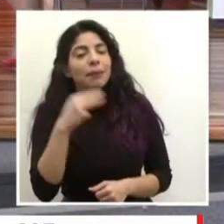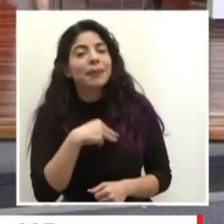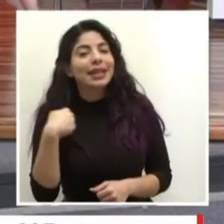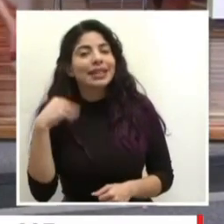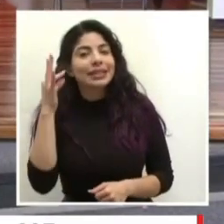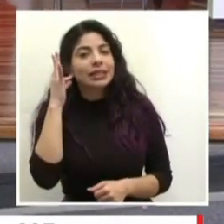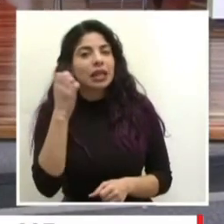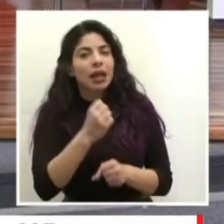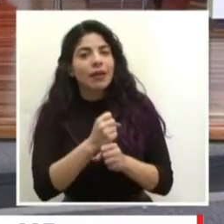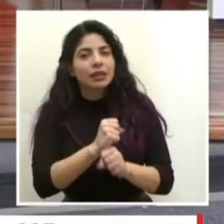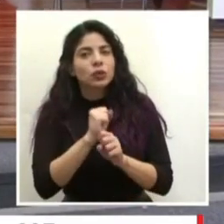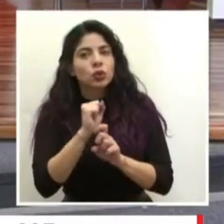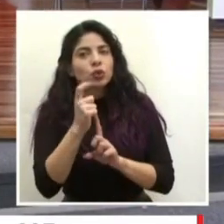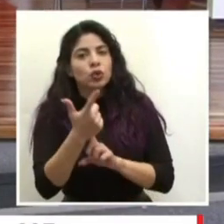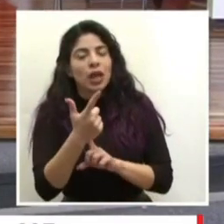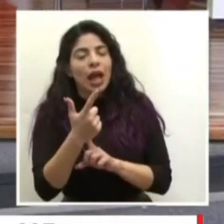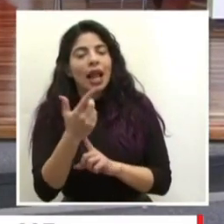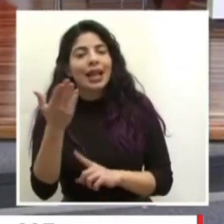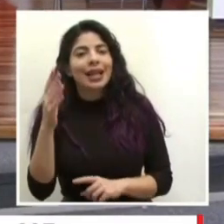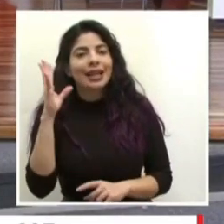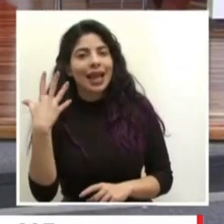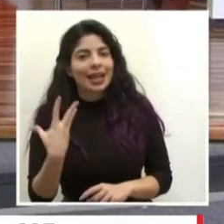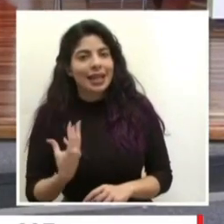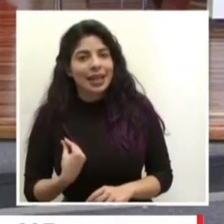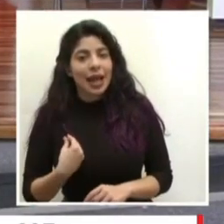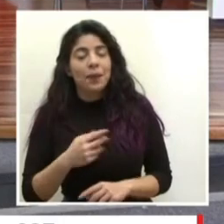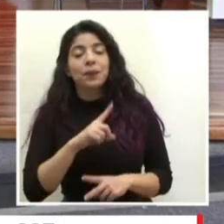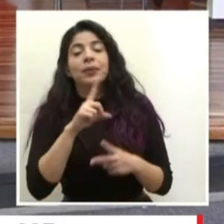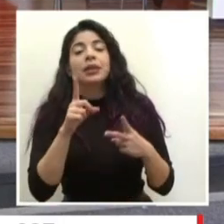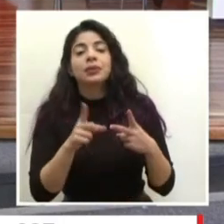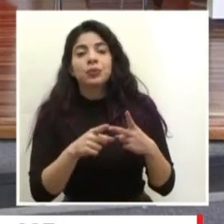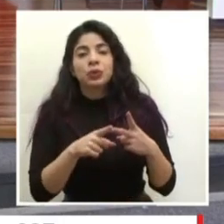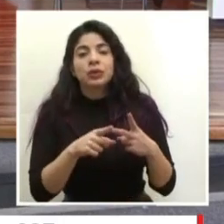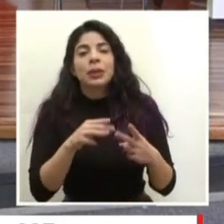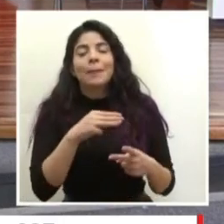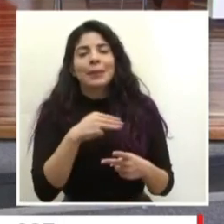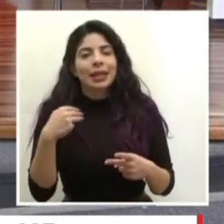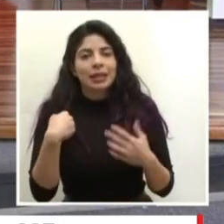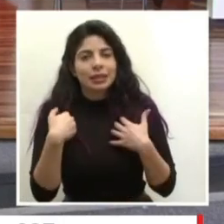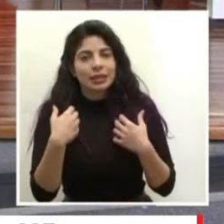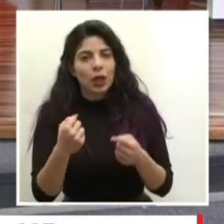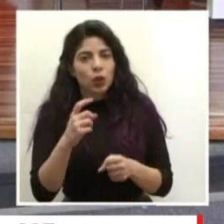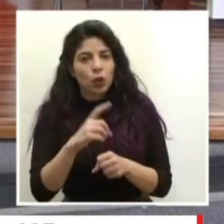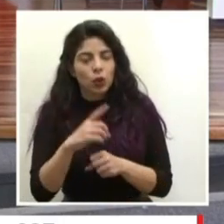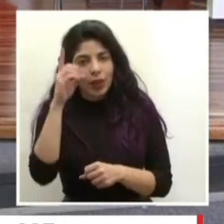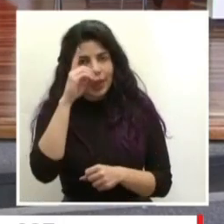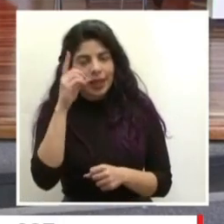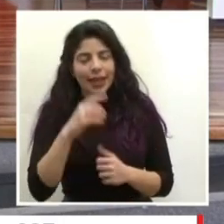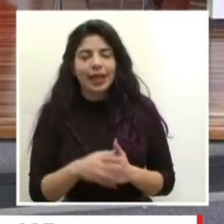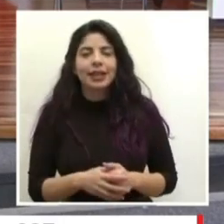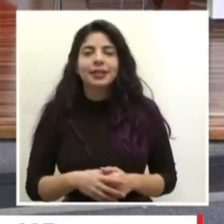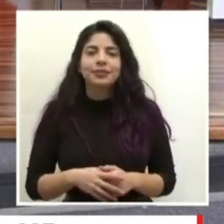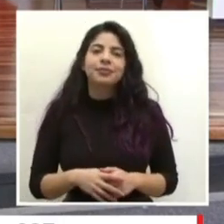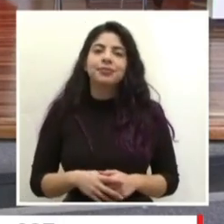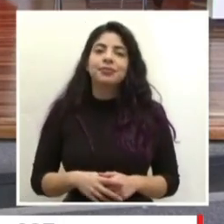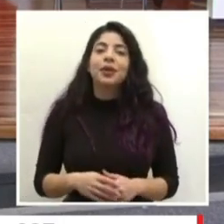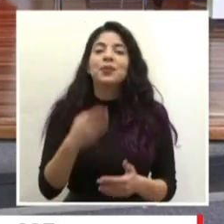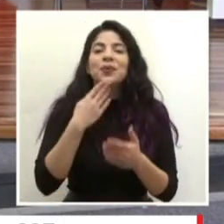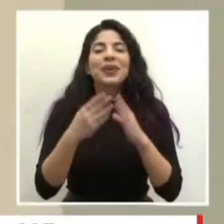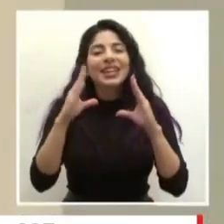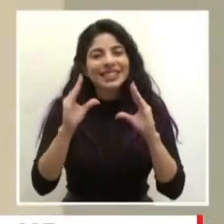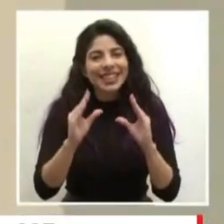y Seguridad Social, doña Yanina Dinarte, seguidamente al ministro de Salud, el doctor Daniel Salas. Muy